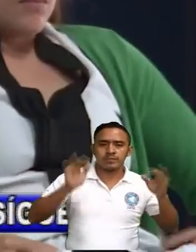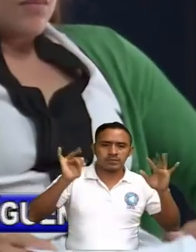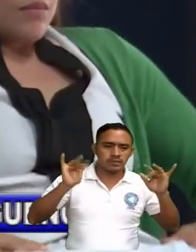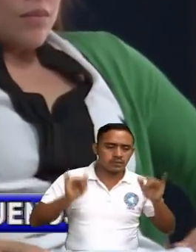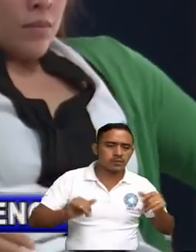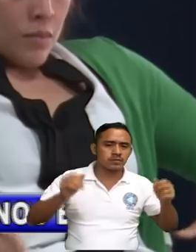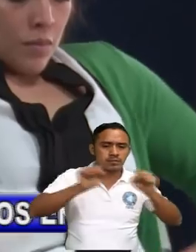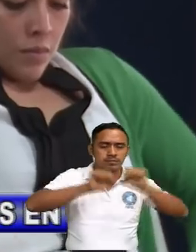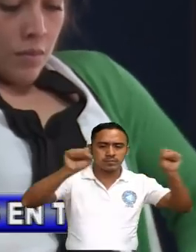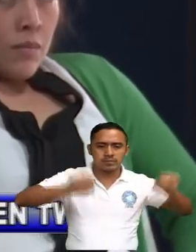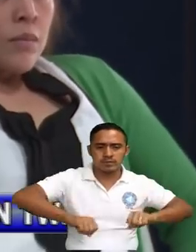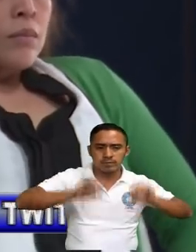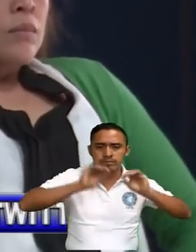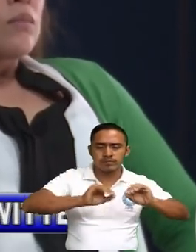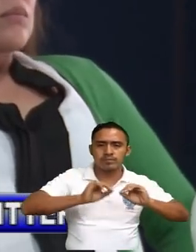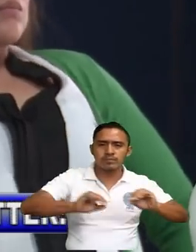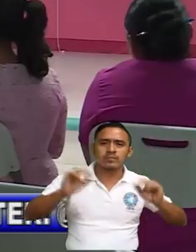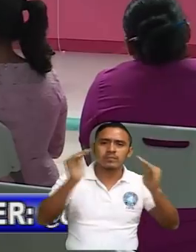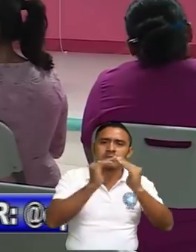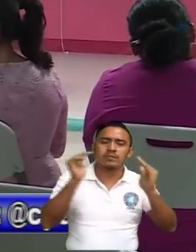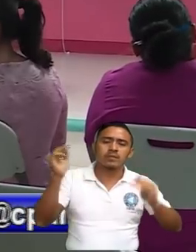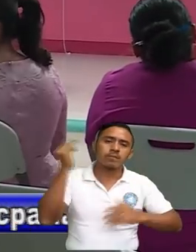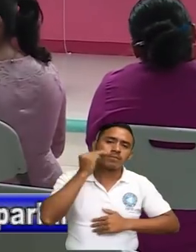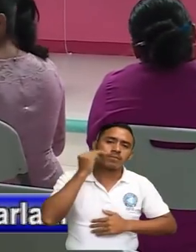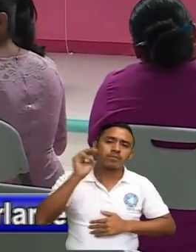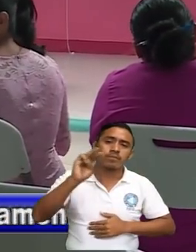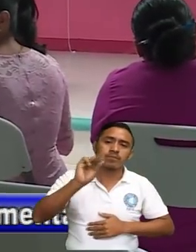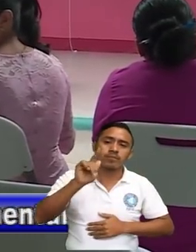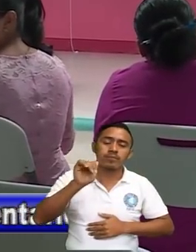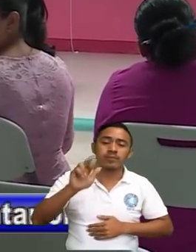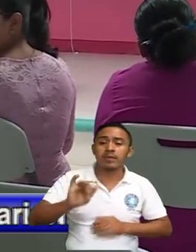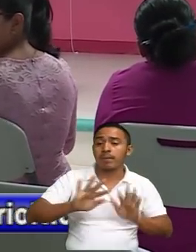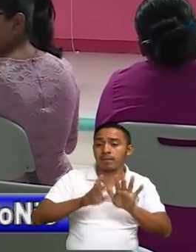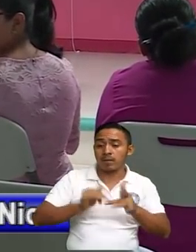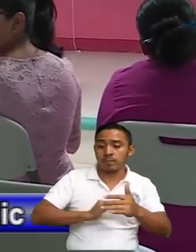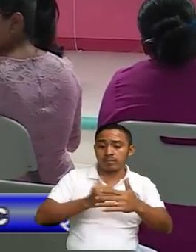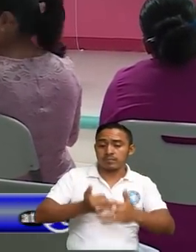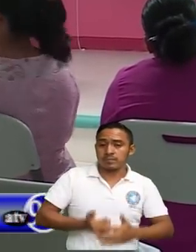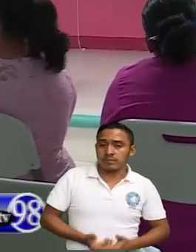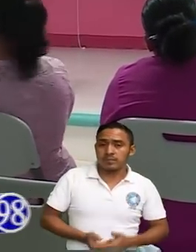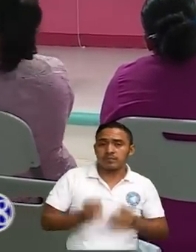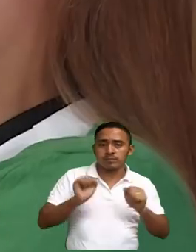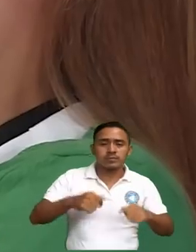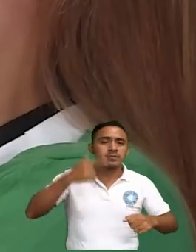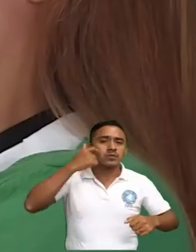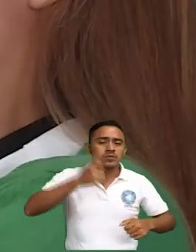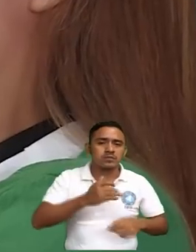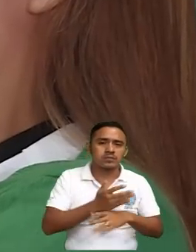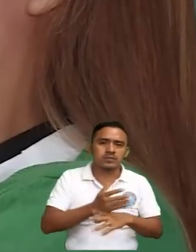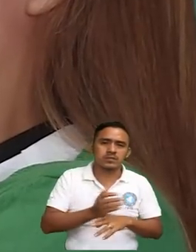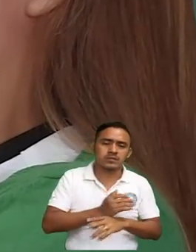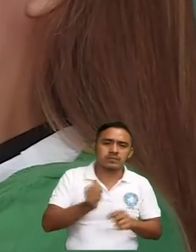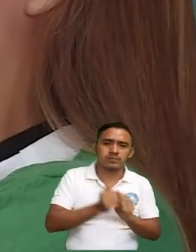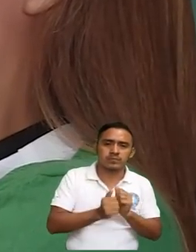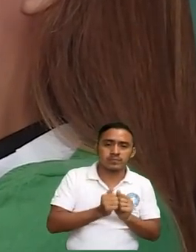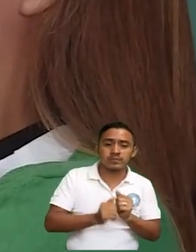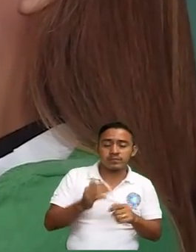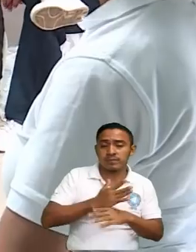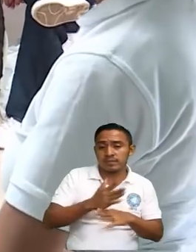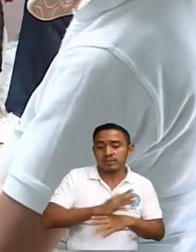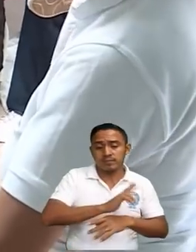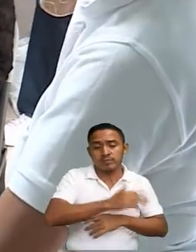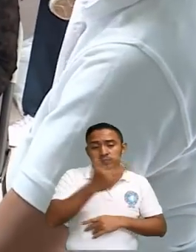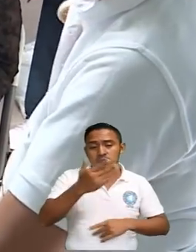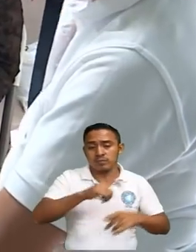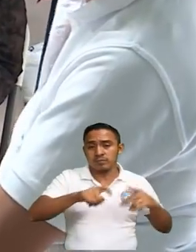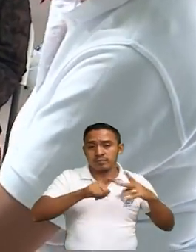las capacitaciones en las casas maternas con el objetivo de que las mujeres embarazadas conozcan los riesgos durante los 9 meses y así